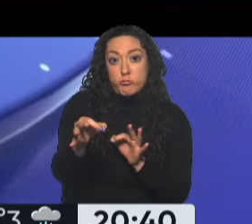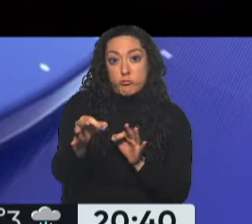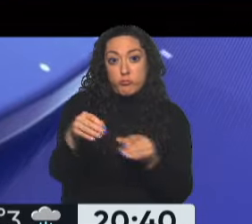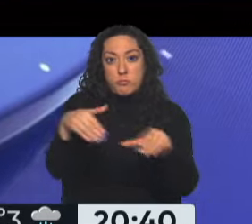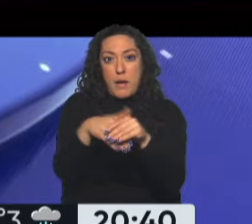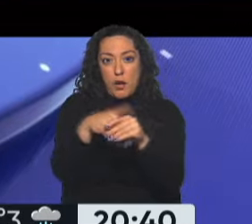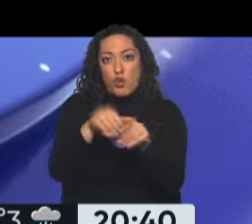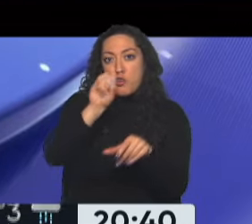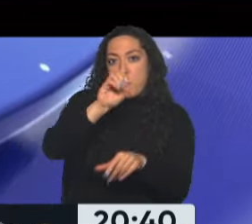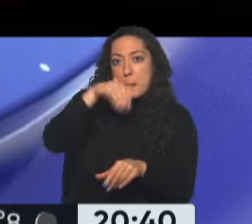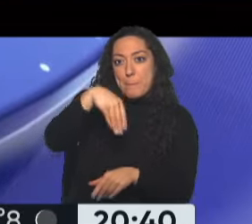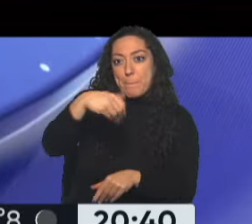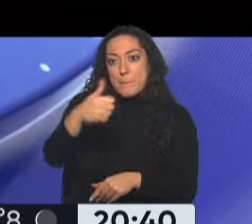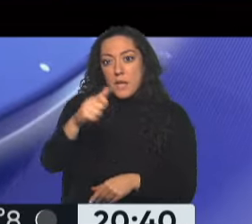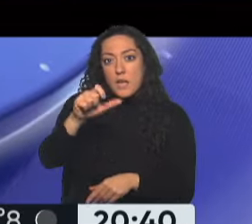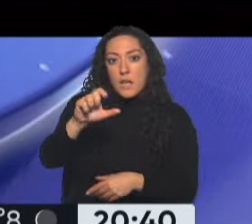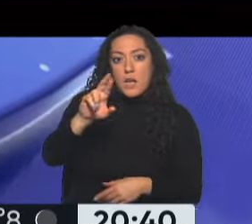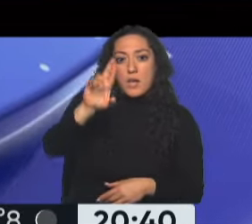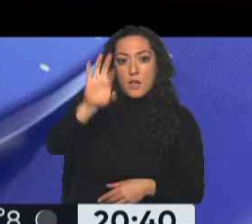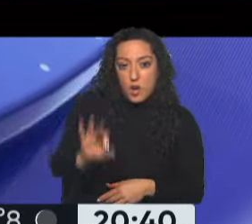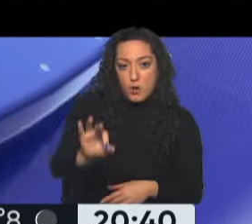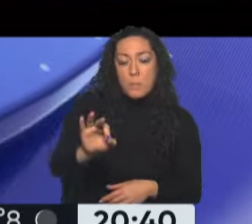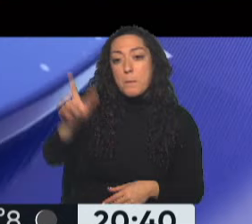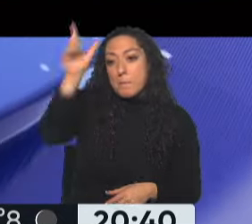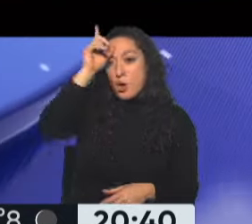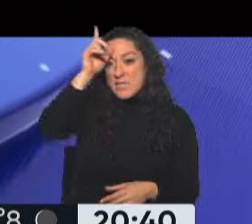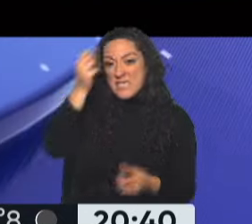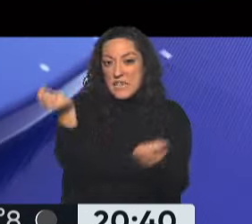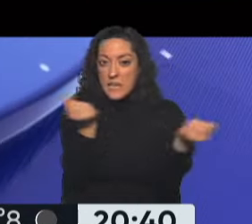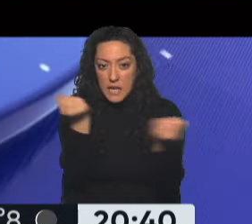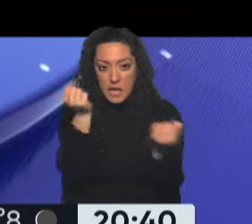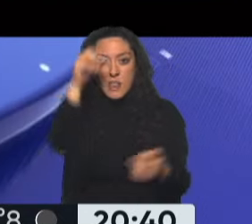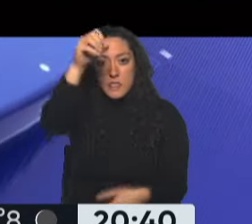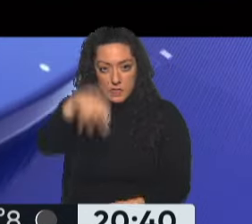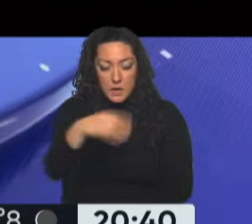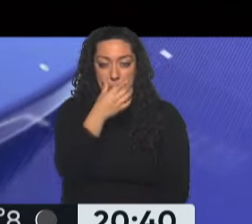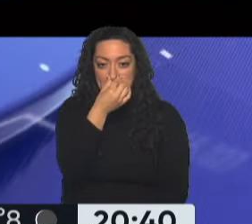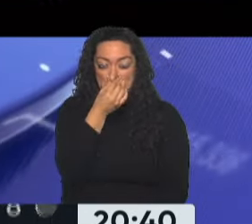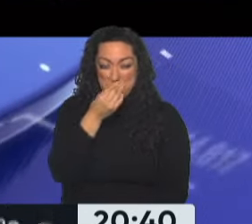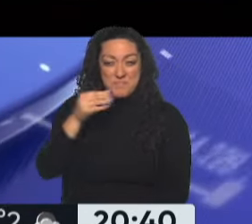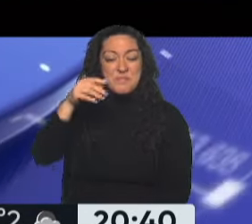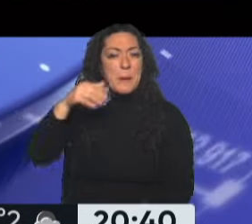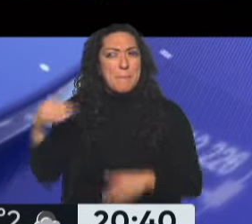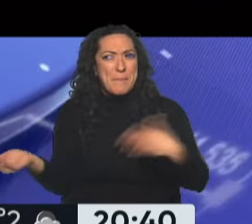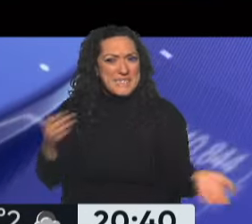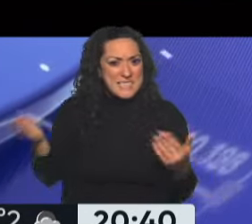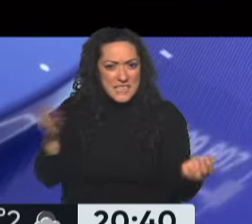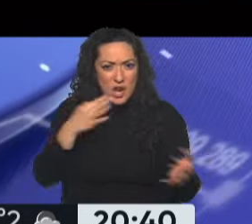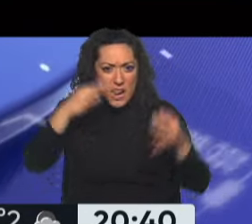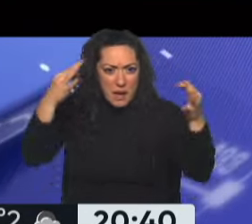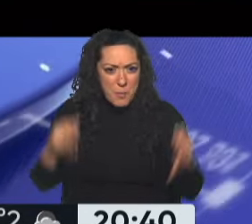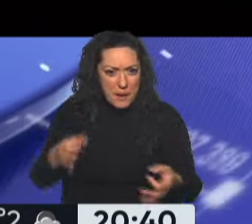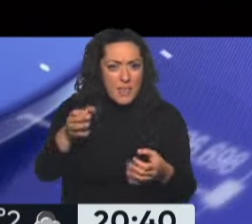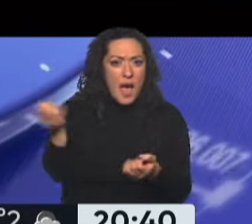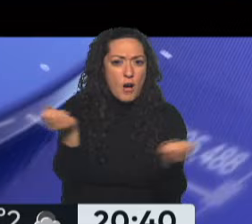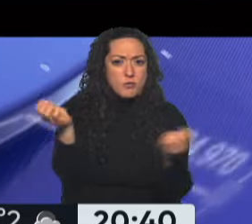Podemos apreciar, está la custodia policial, y fue... Se sorprendieron los vecinos realmente cuando estacionaron un